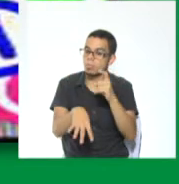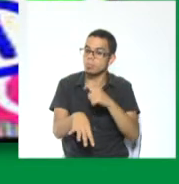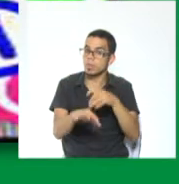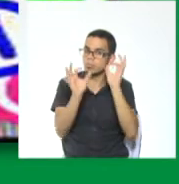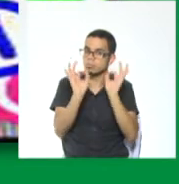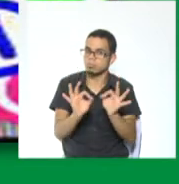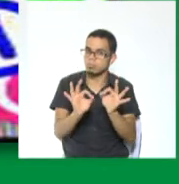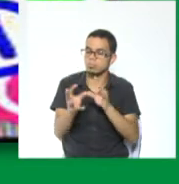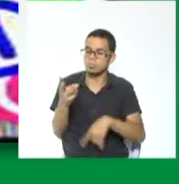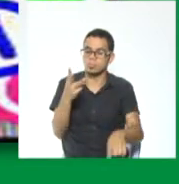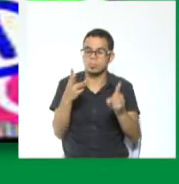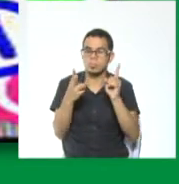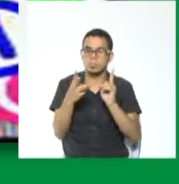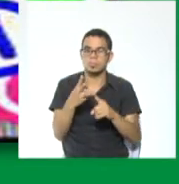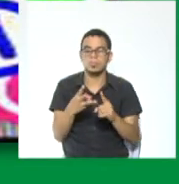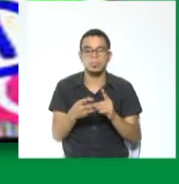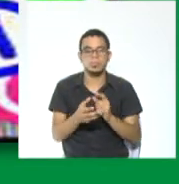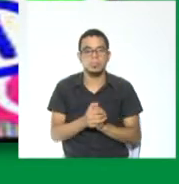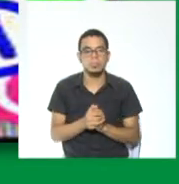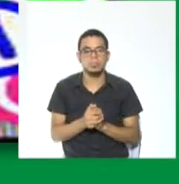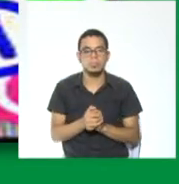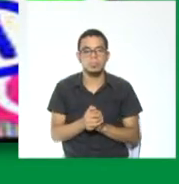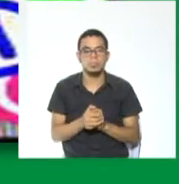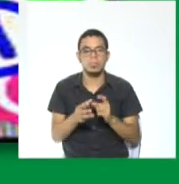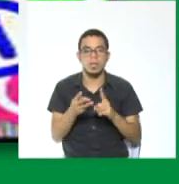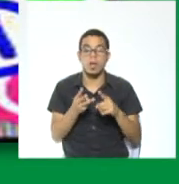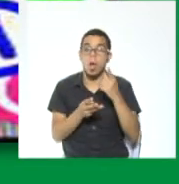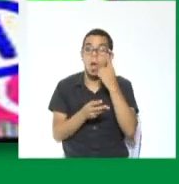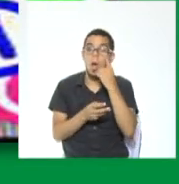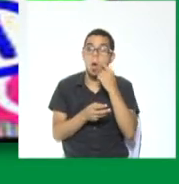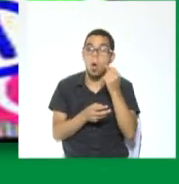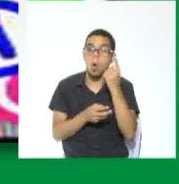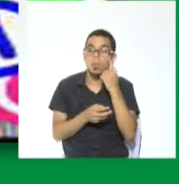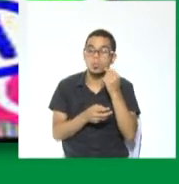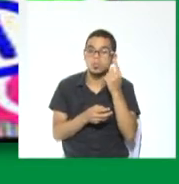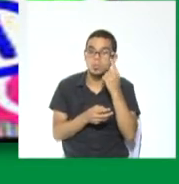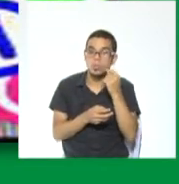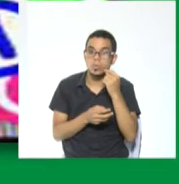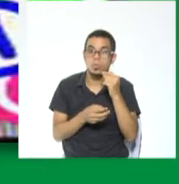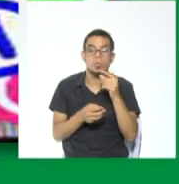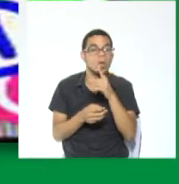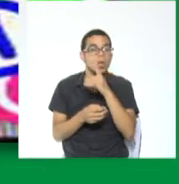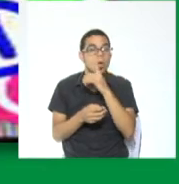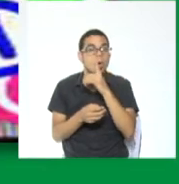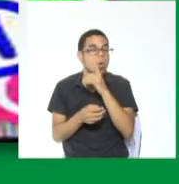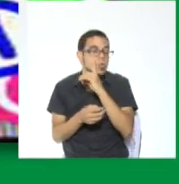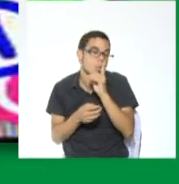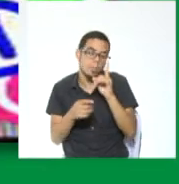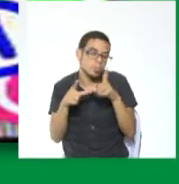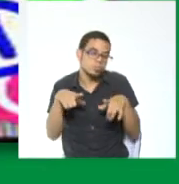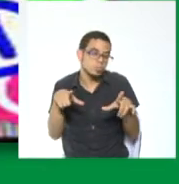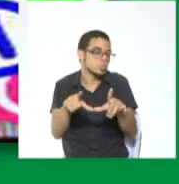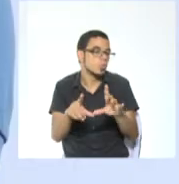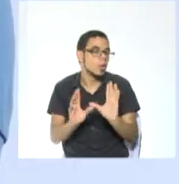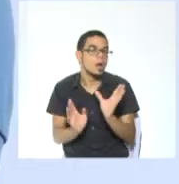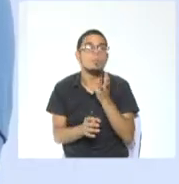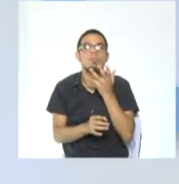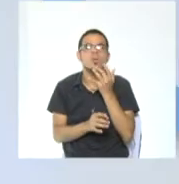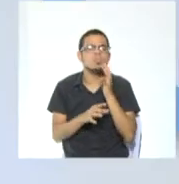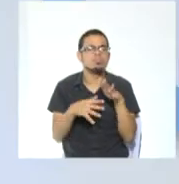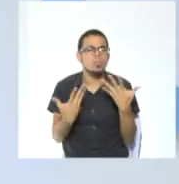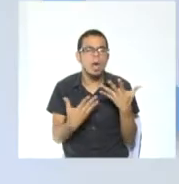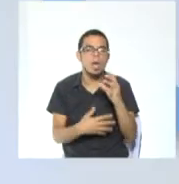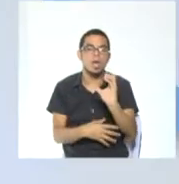preciso, y su elemento central es la costumbre o el nombre de un lugar, como el que acabas de